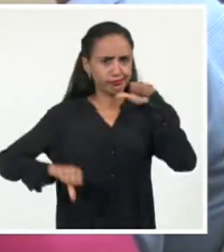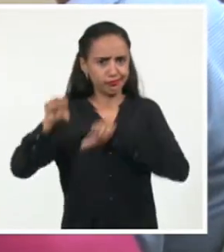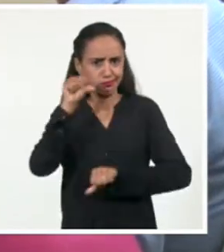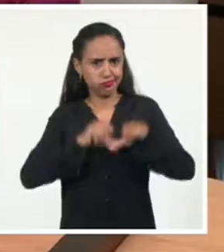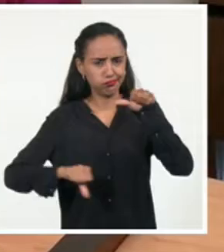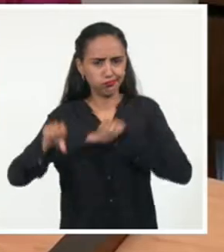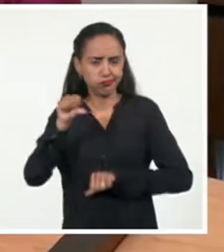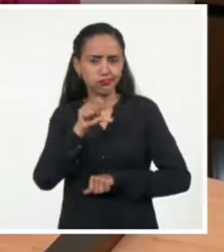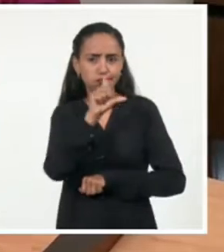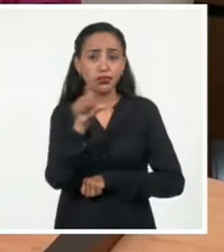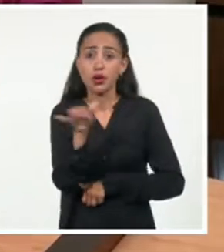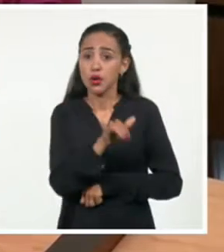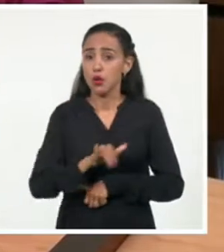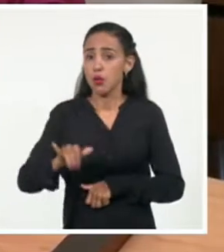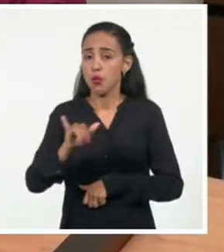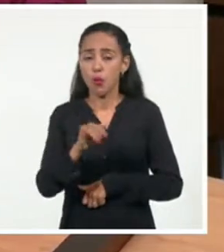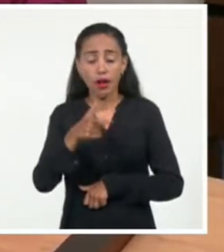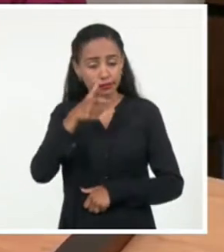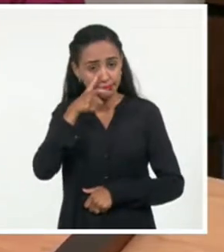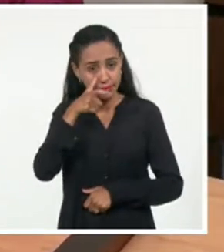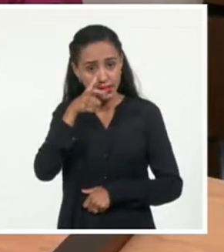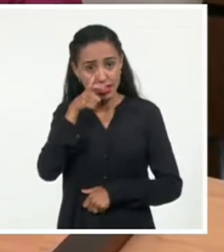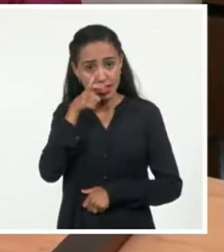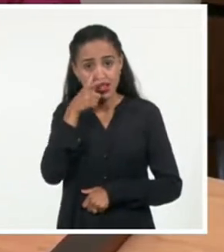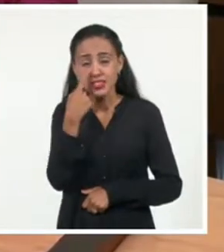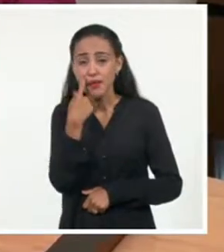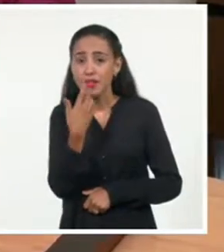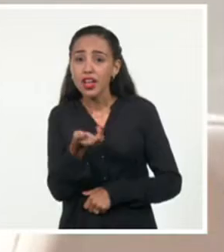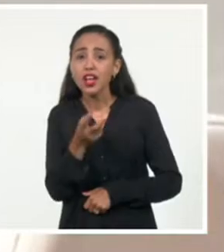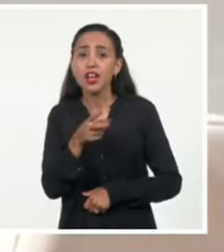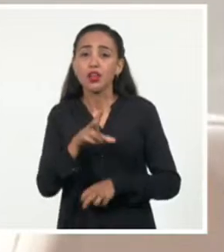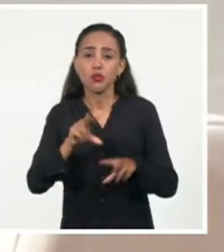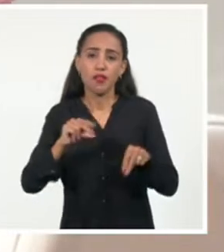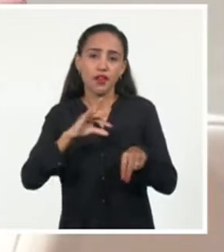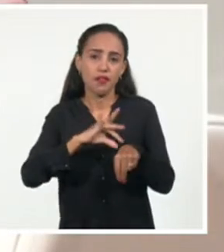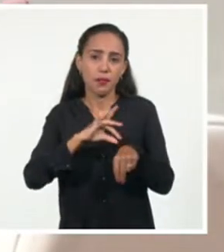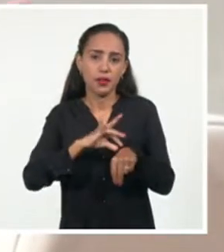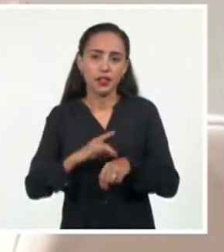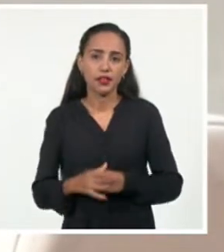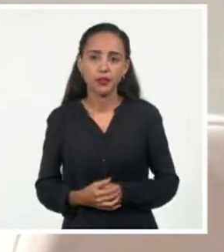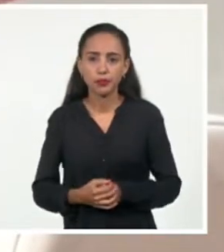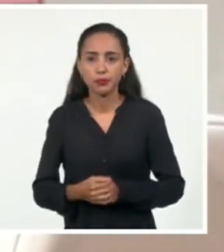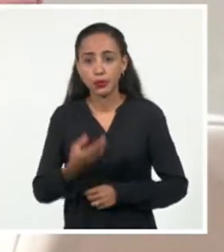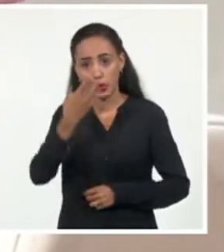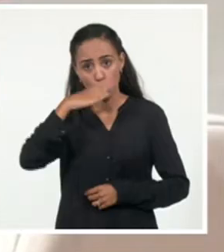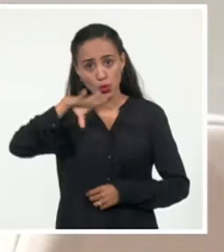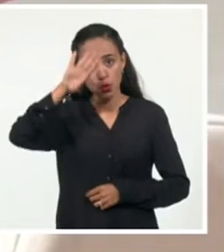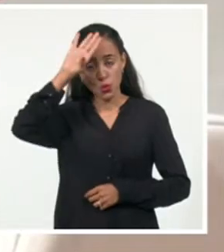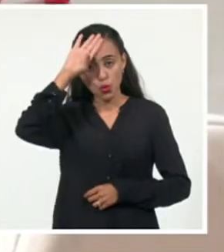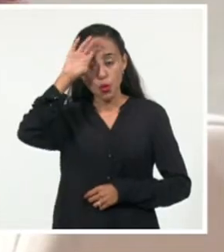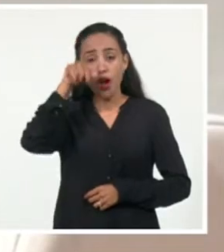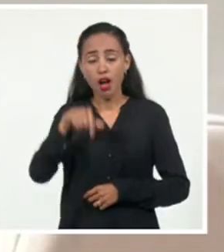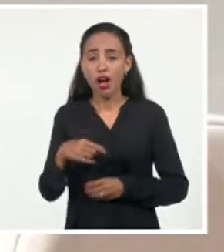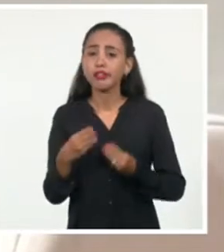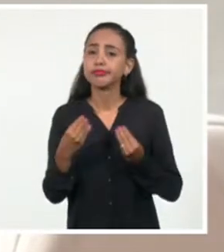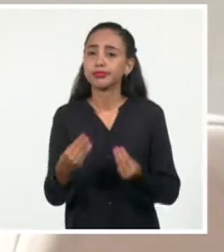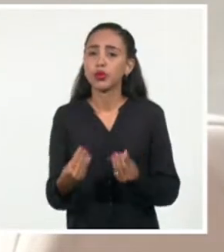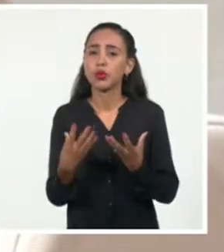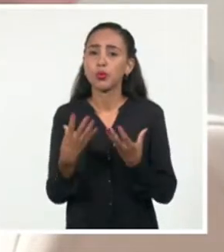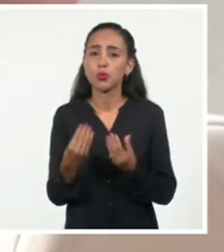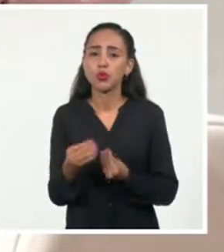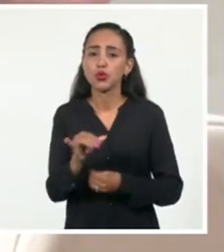molecular y mantiene una vigilancia sobre los virus que están circulando. Cuba ha aportado mucho en la clínica del dengue y yo